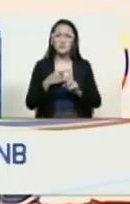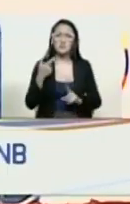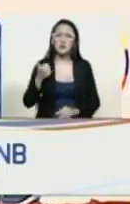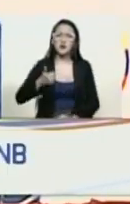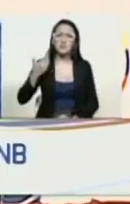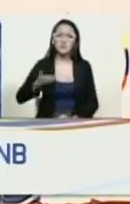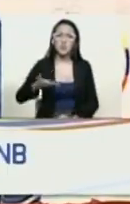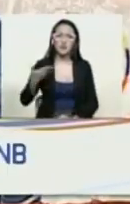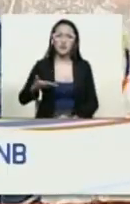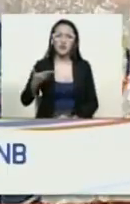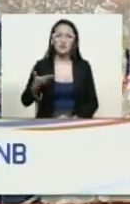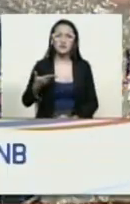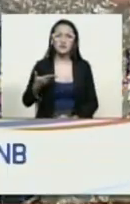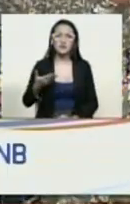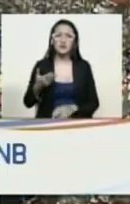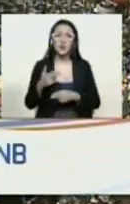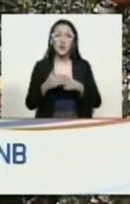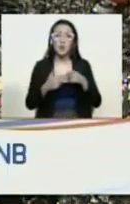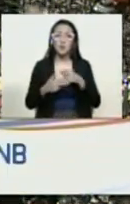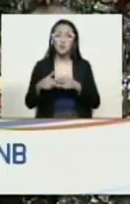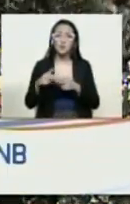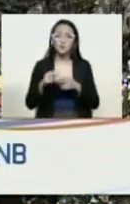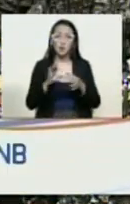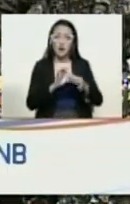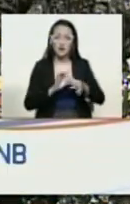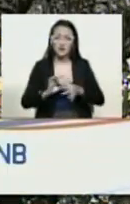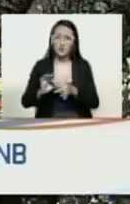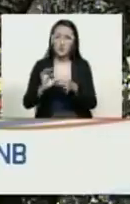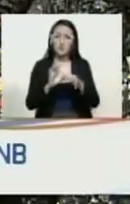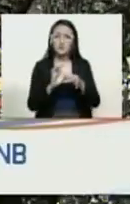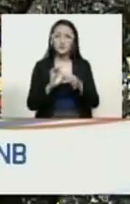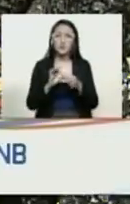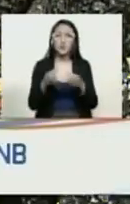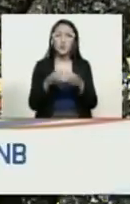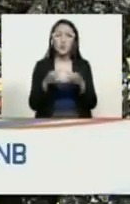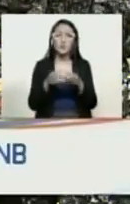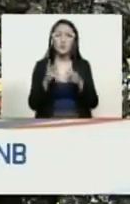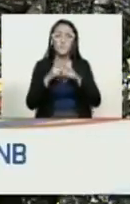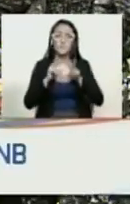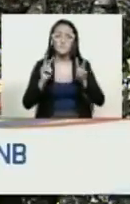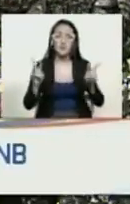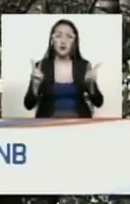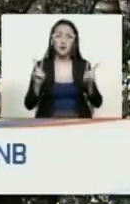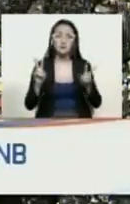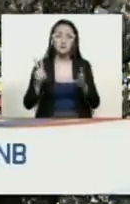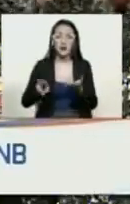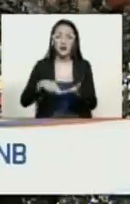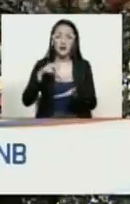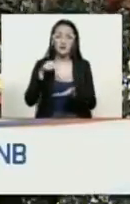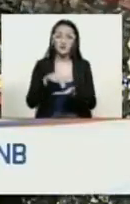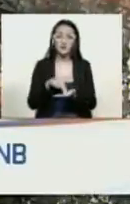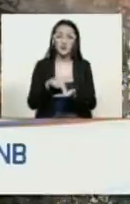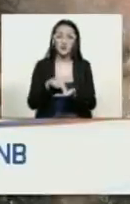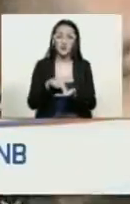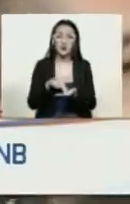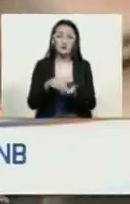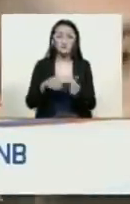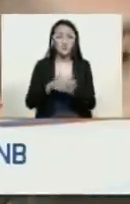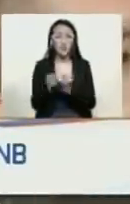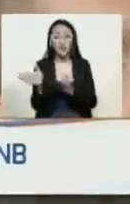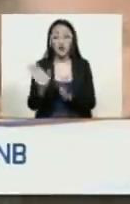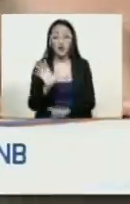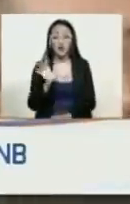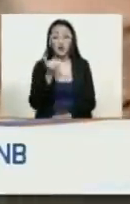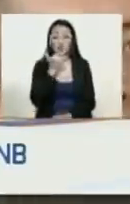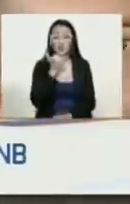principal en la construcción y articulación de los cuadrantes de paz a nivel nacional sin desviarse de